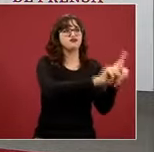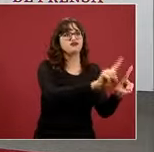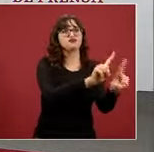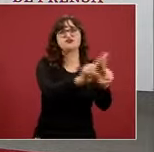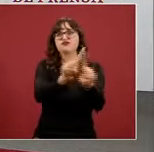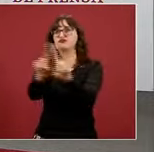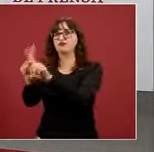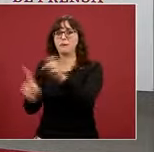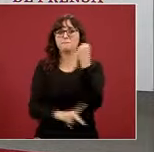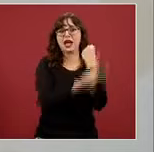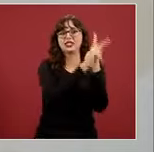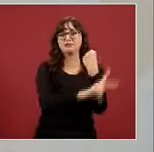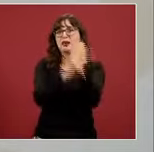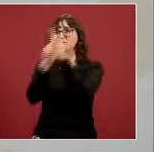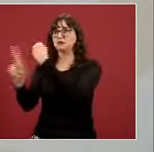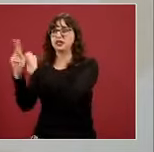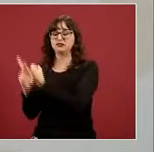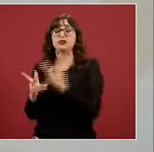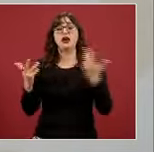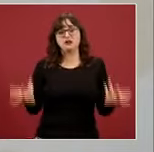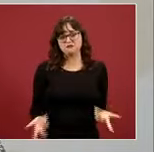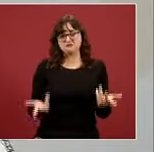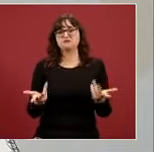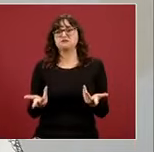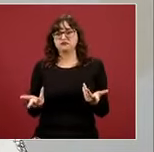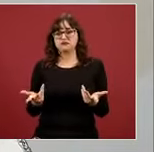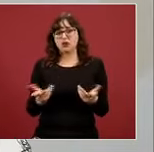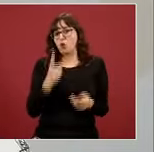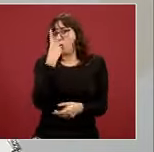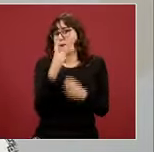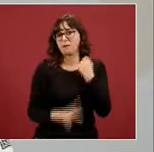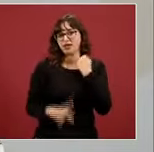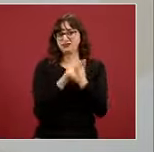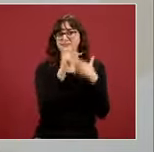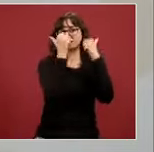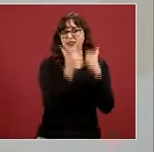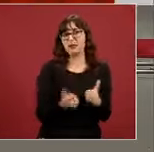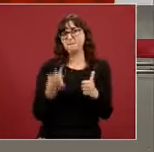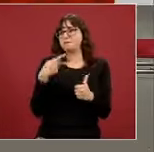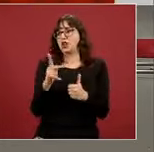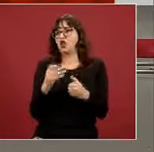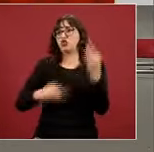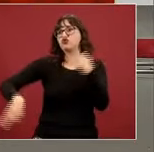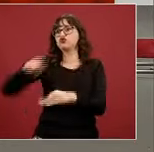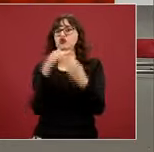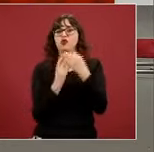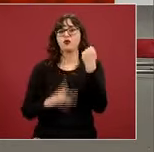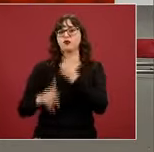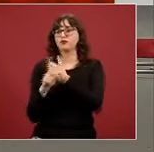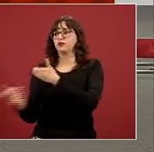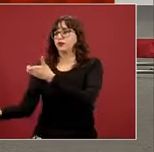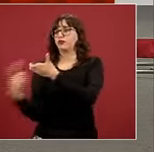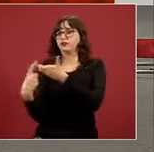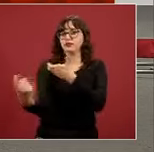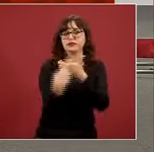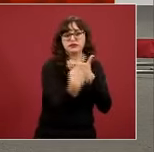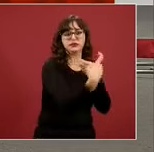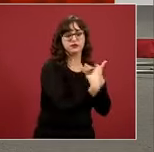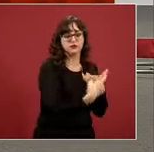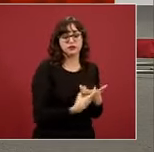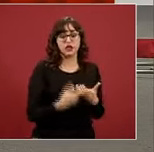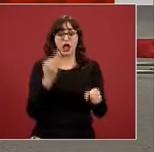involucran a todas las naciones. El secretario general, se sabe, es Gibran Ramírez Reyes, por 3